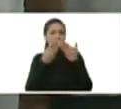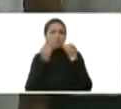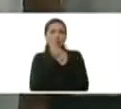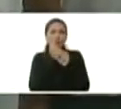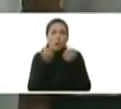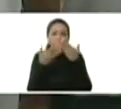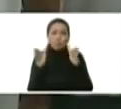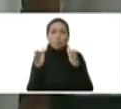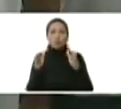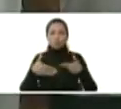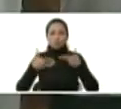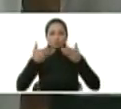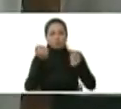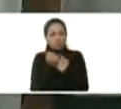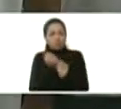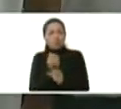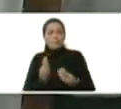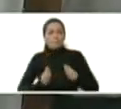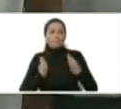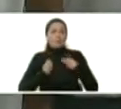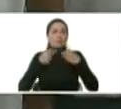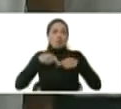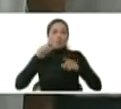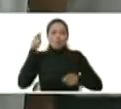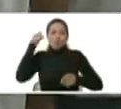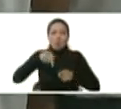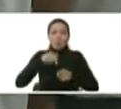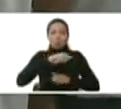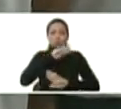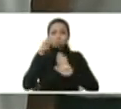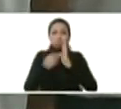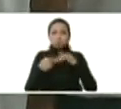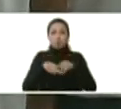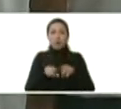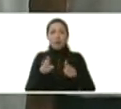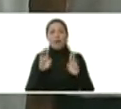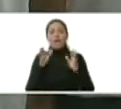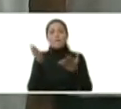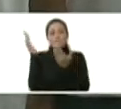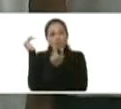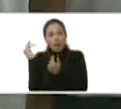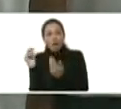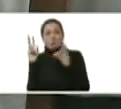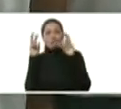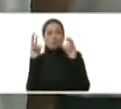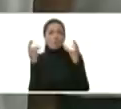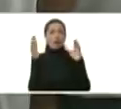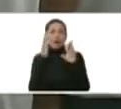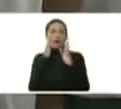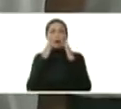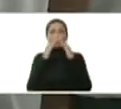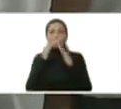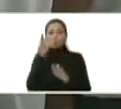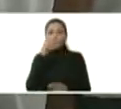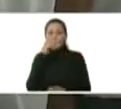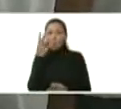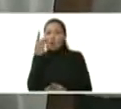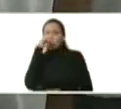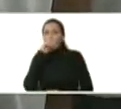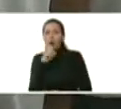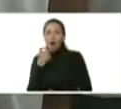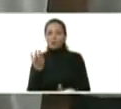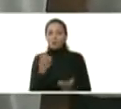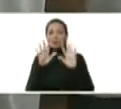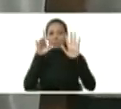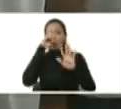públicos, que dan su vida por una patria mejor, hoy consolidan la esperanza con una nueva vivienda. ¿Qué edad tienes tú? 10 años.